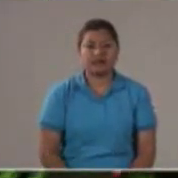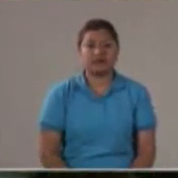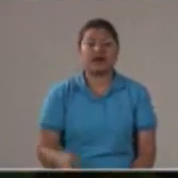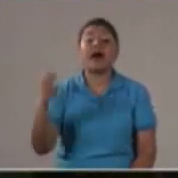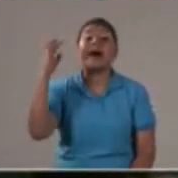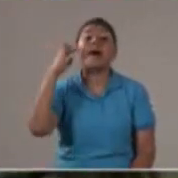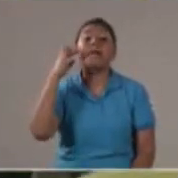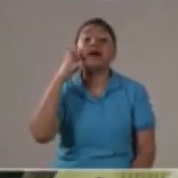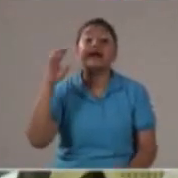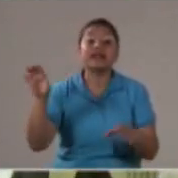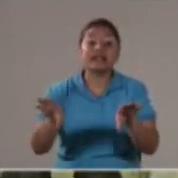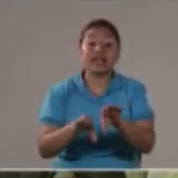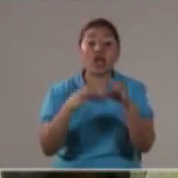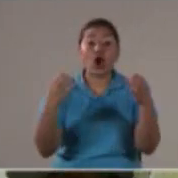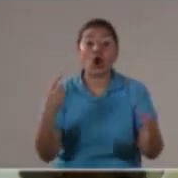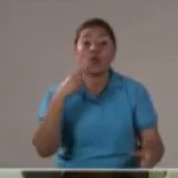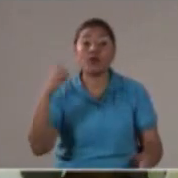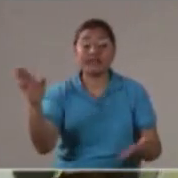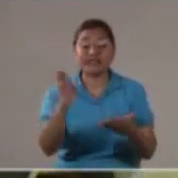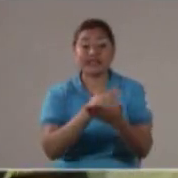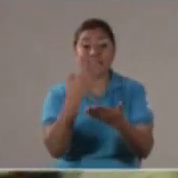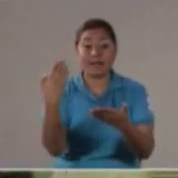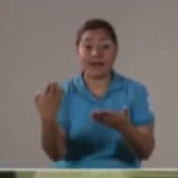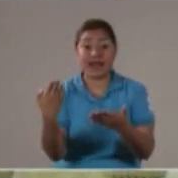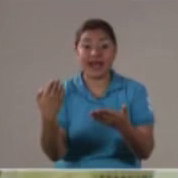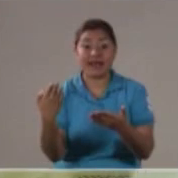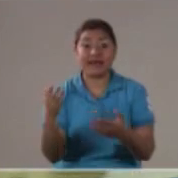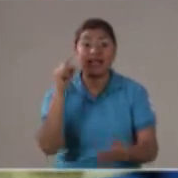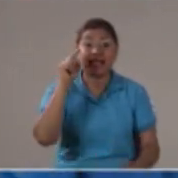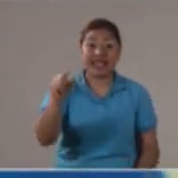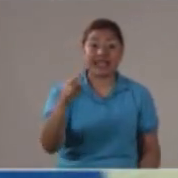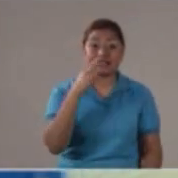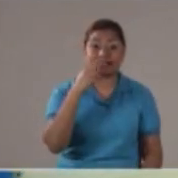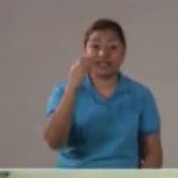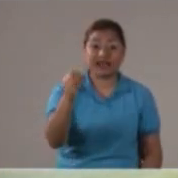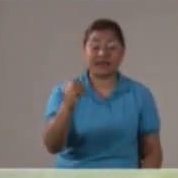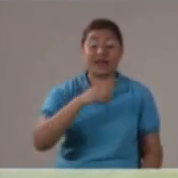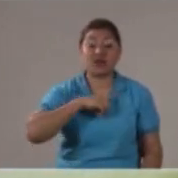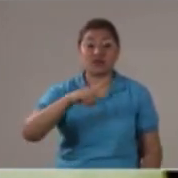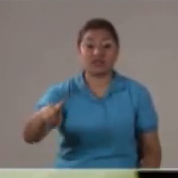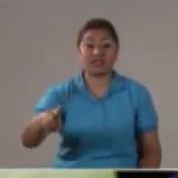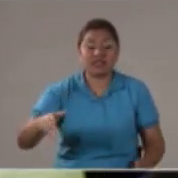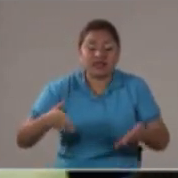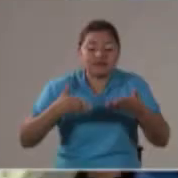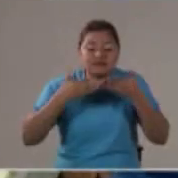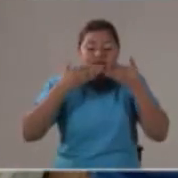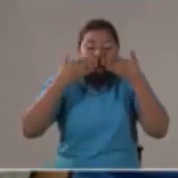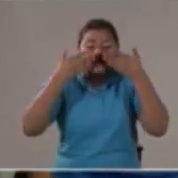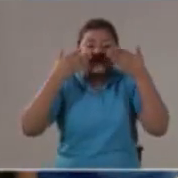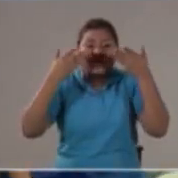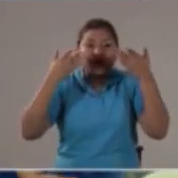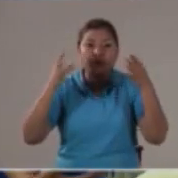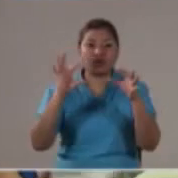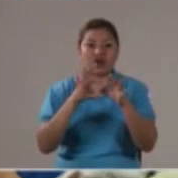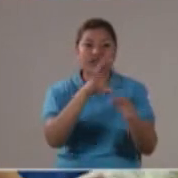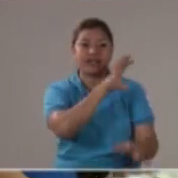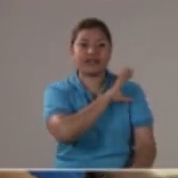Padre, como dice la palabra, que este hermano sea olor de